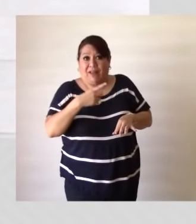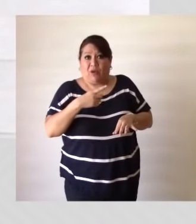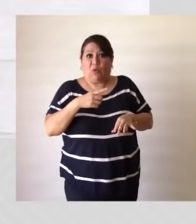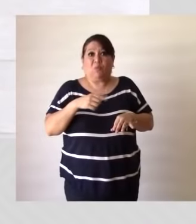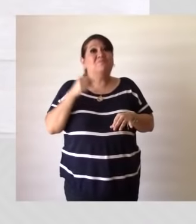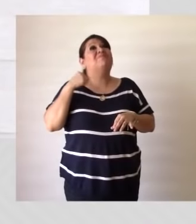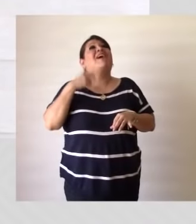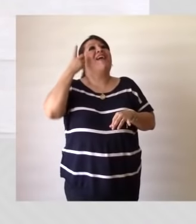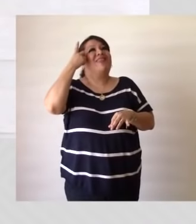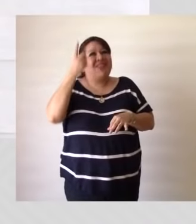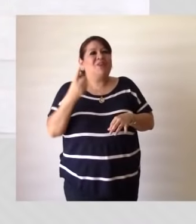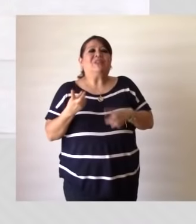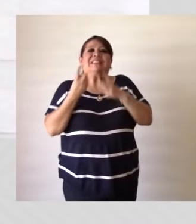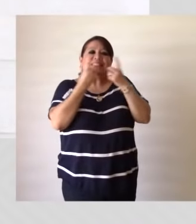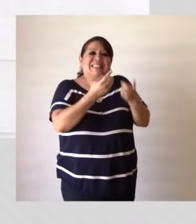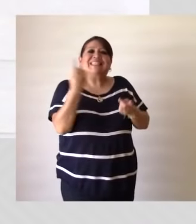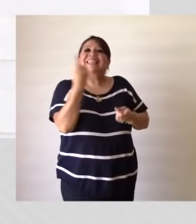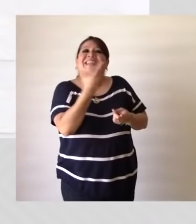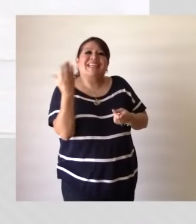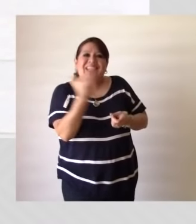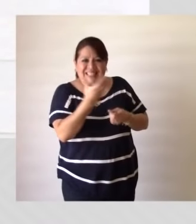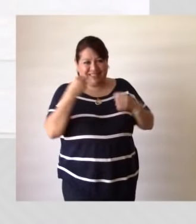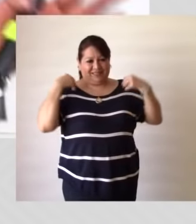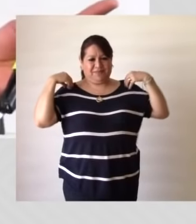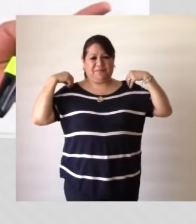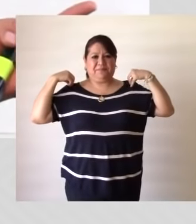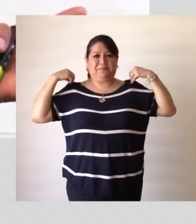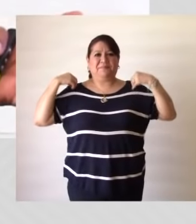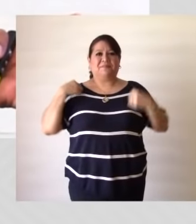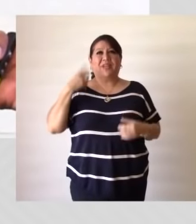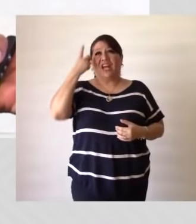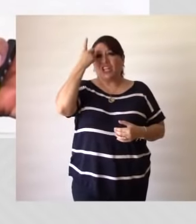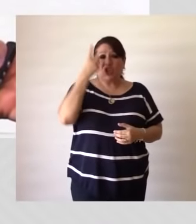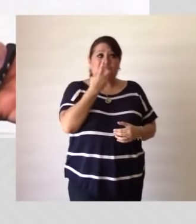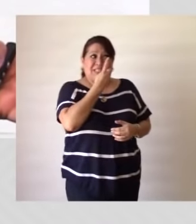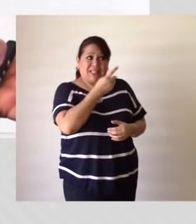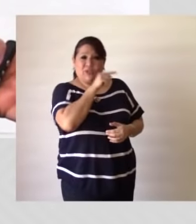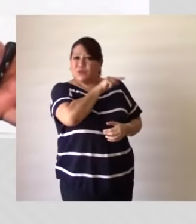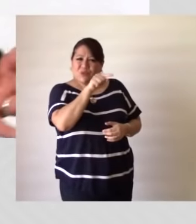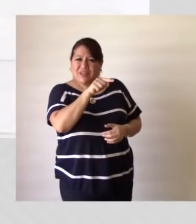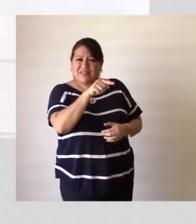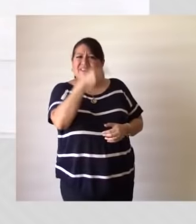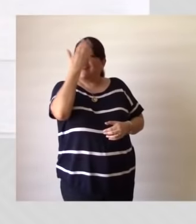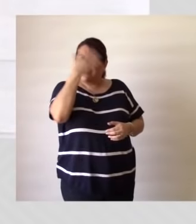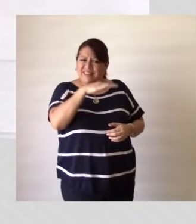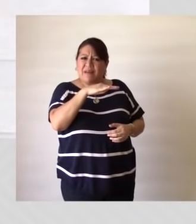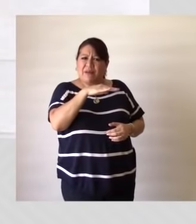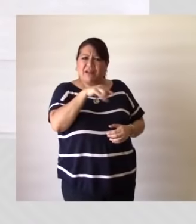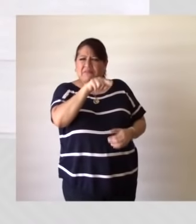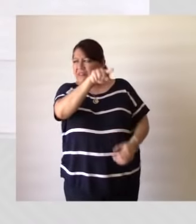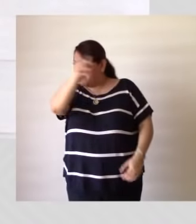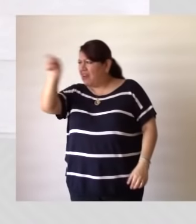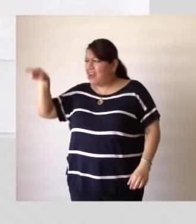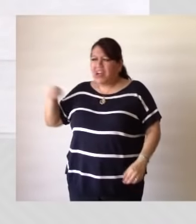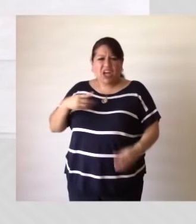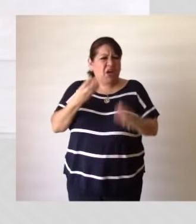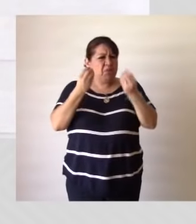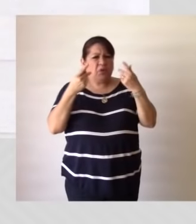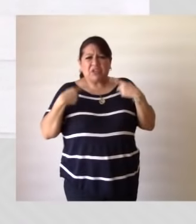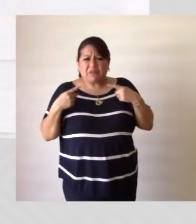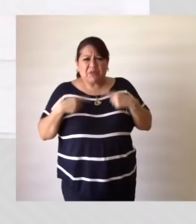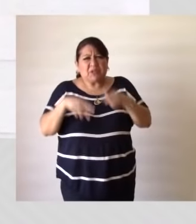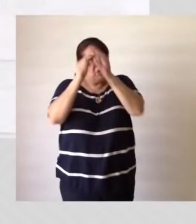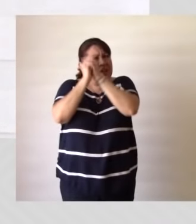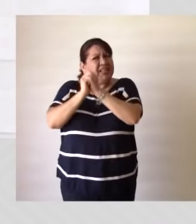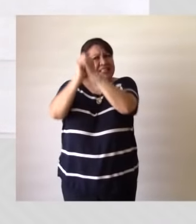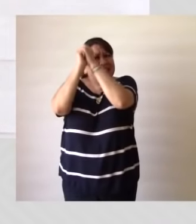al pueblo es sabes yo tengo gente que me adore en todo el mundo en toda la tierra mi nombre es